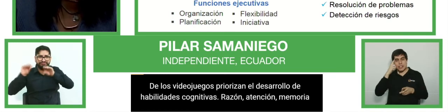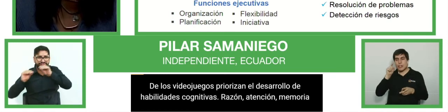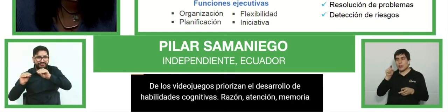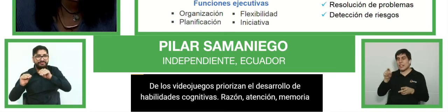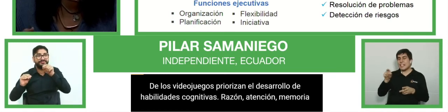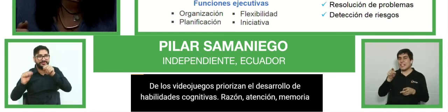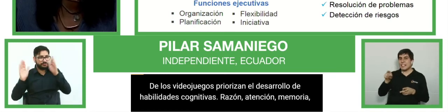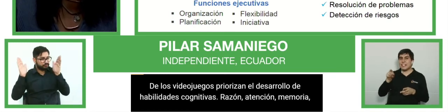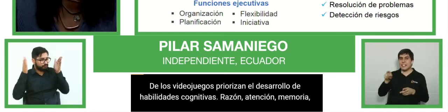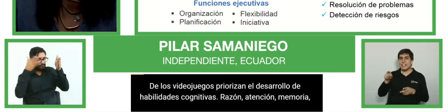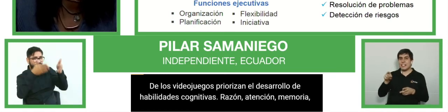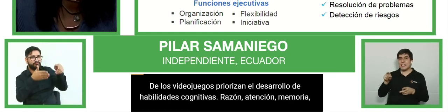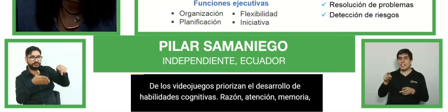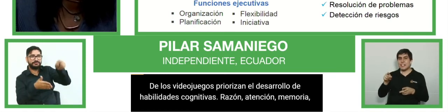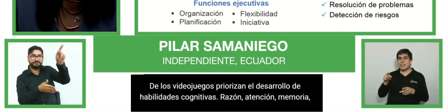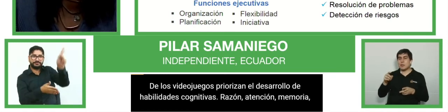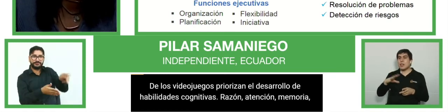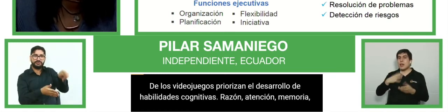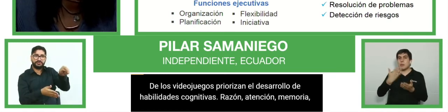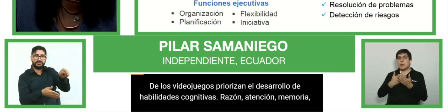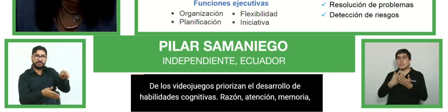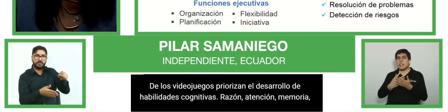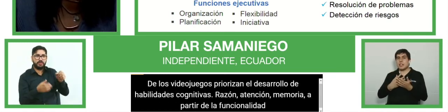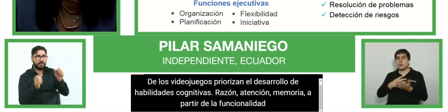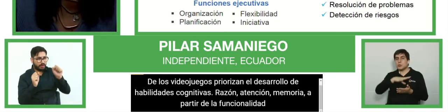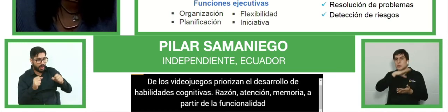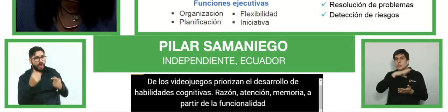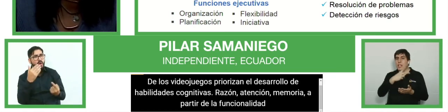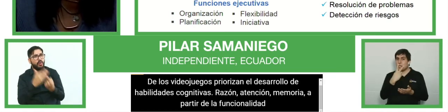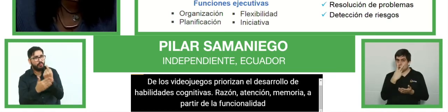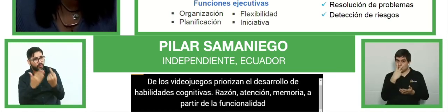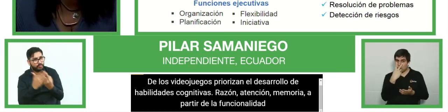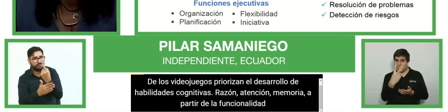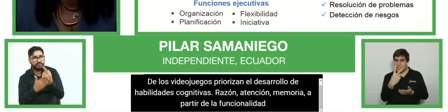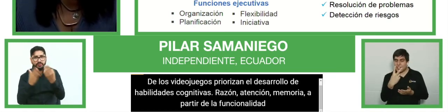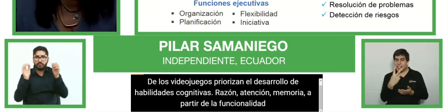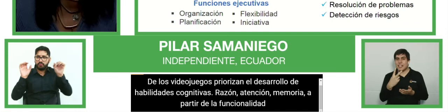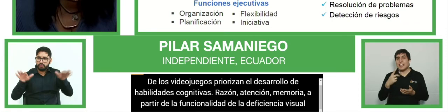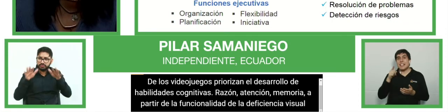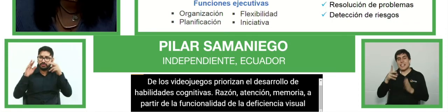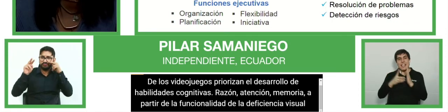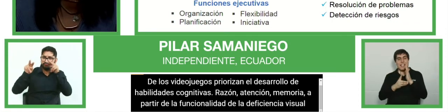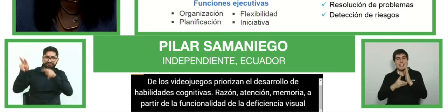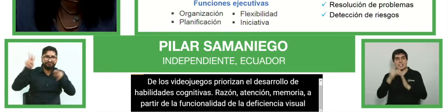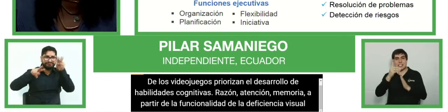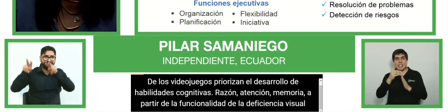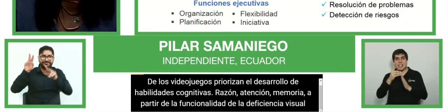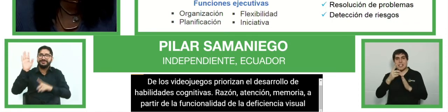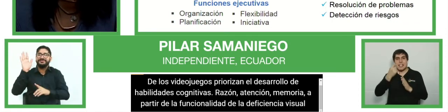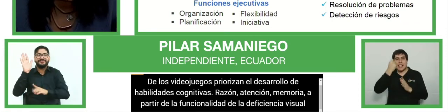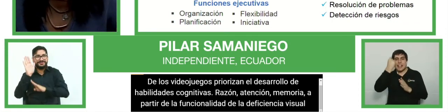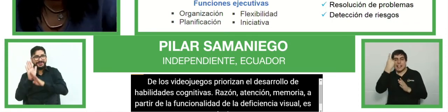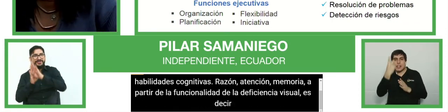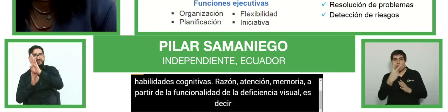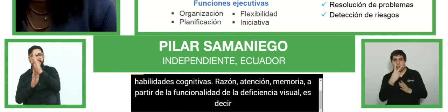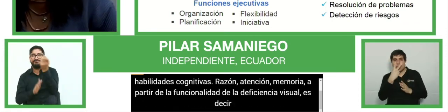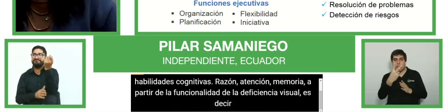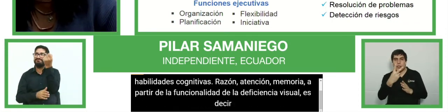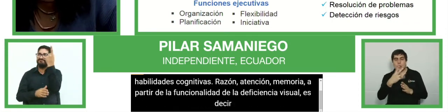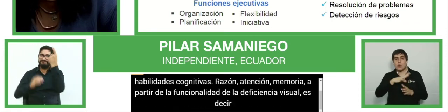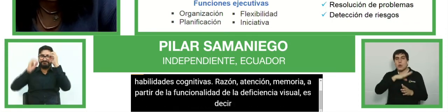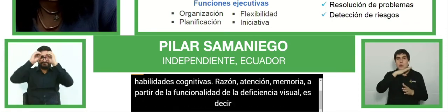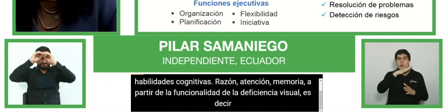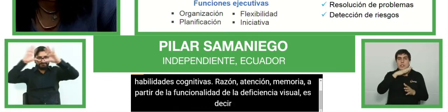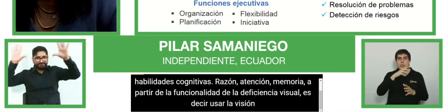eficiencia visual, es decir, usar la visión y comprender lo que se ve mediante estímulos a